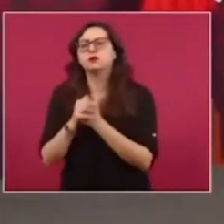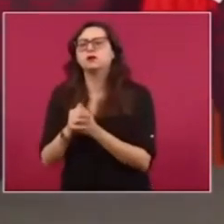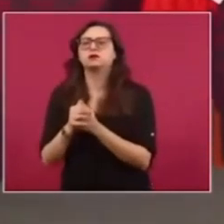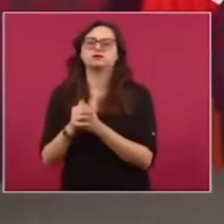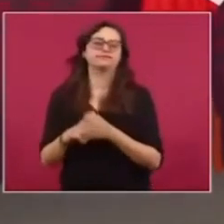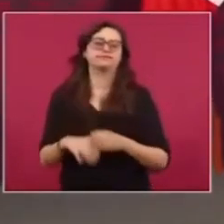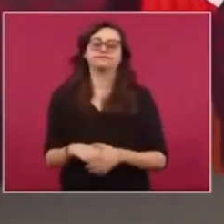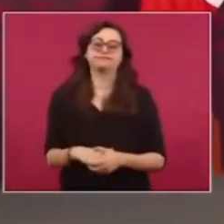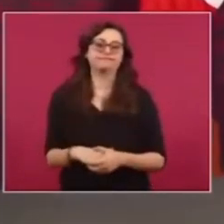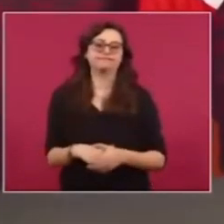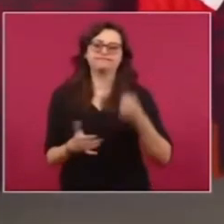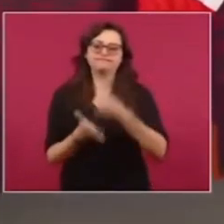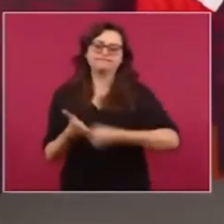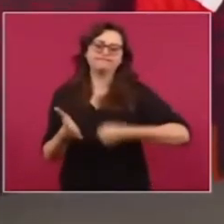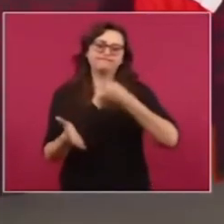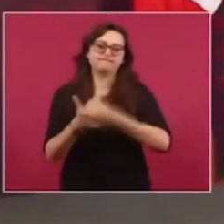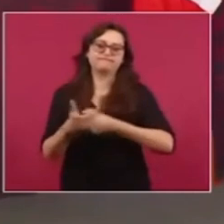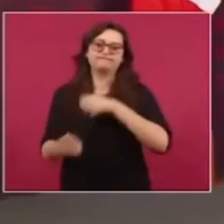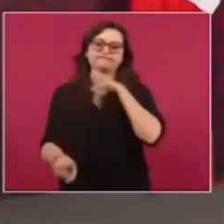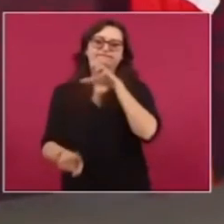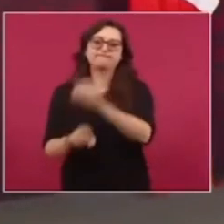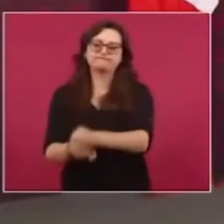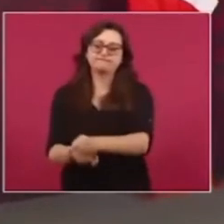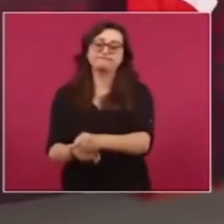Y así el pueblo de México ha venido